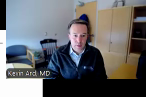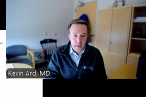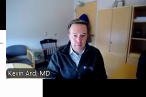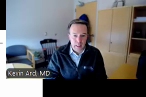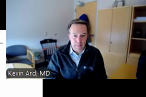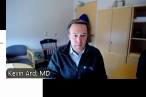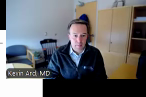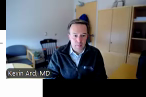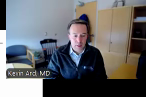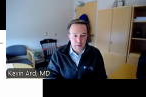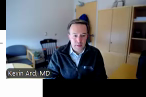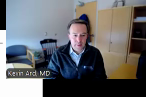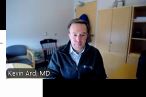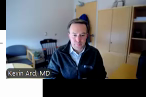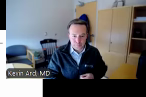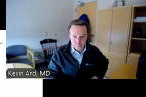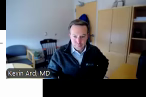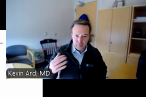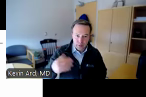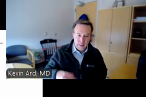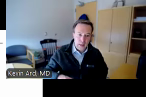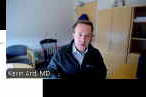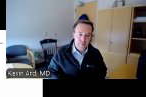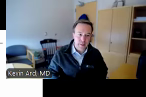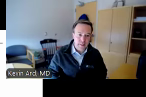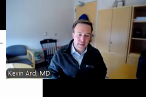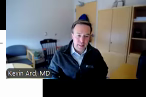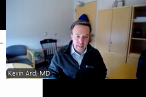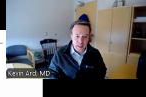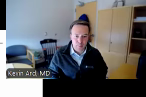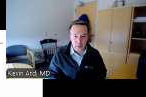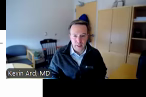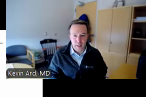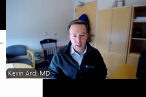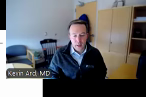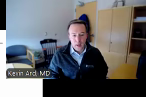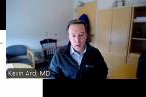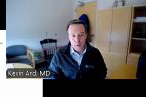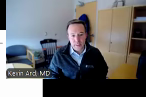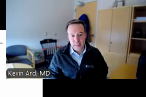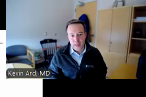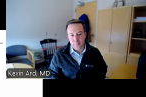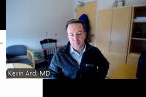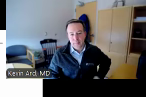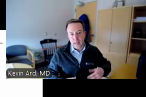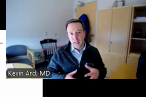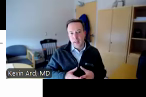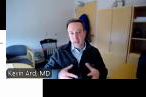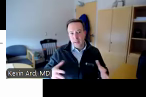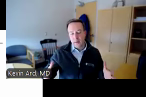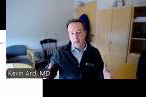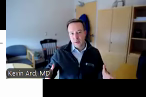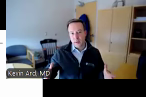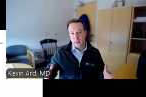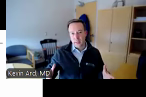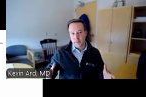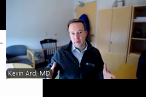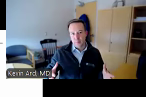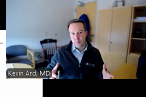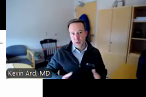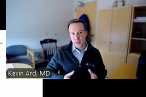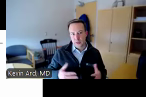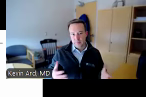creo que deberíamos facilitar el uso de los PrEP porque es cuidado preventivo. Necesitamos que encaje